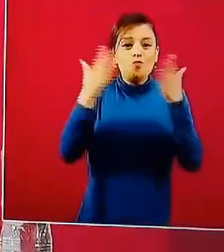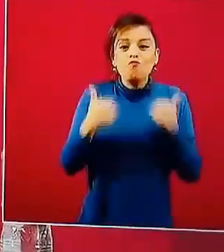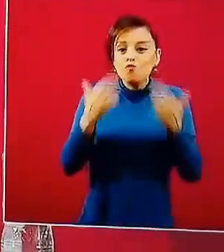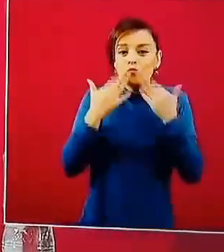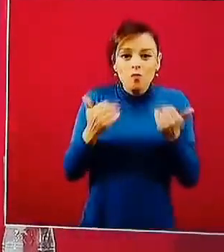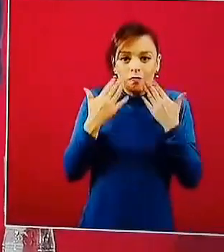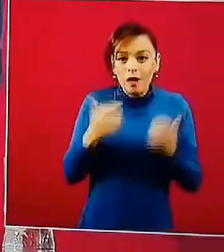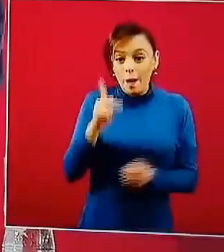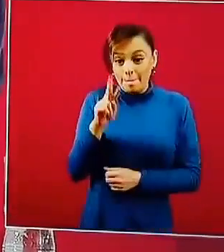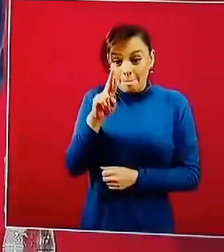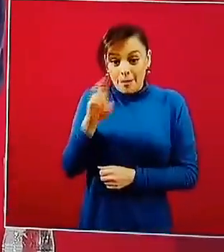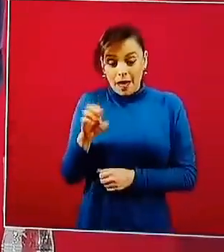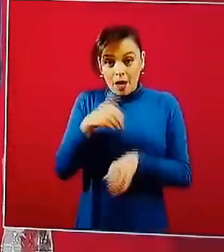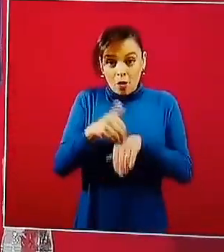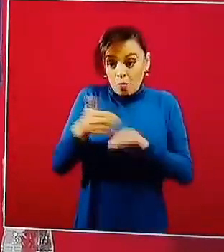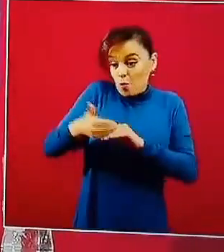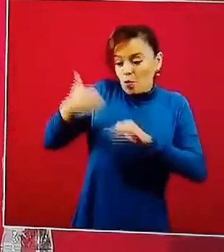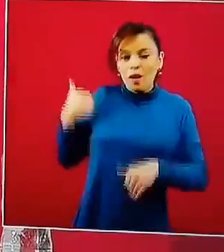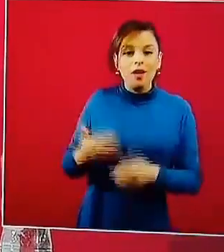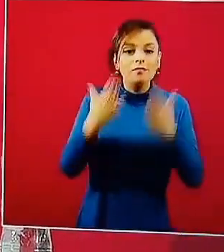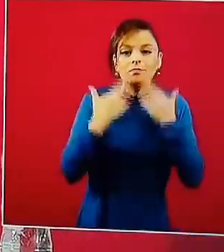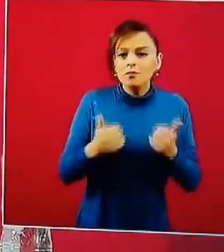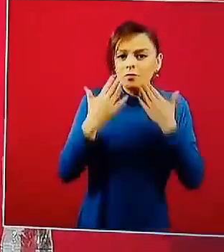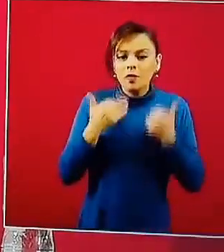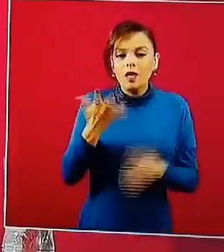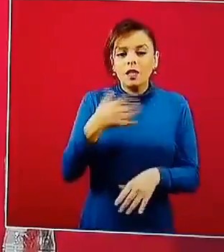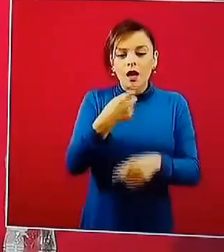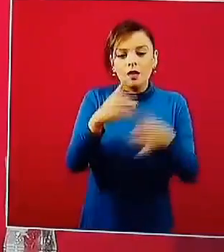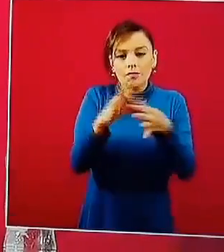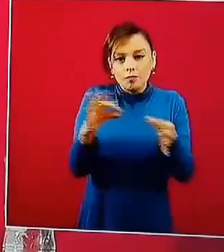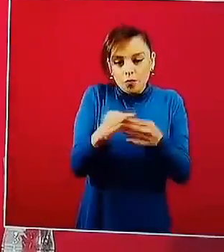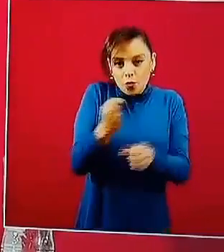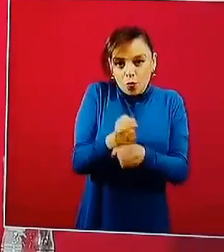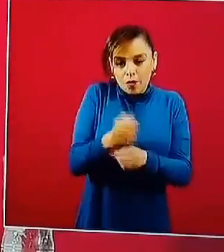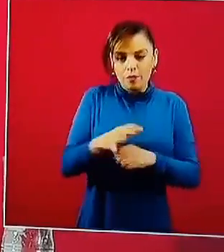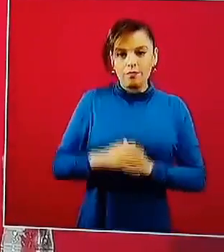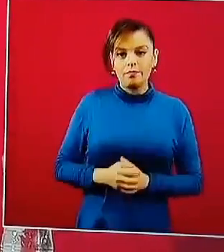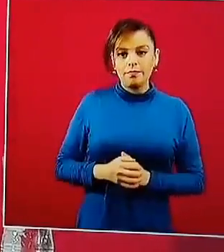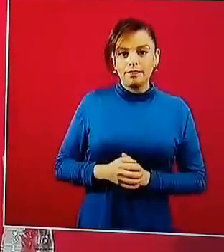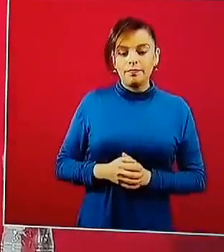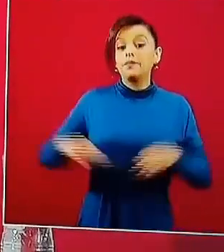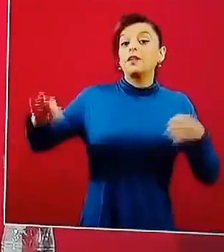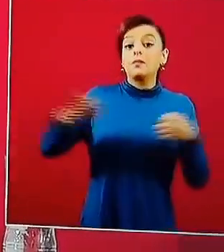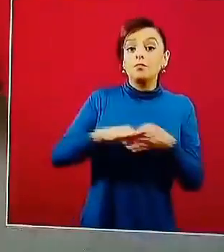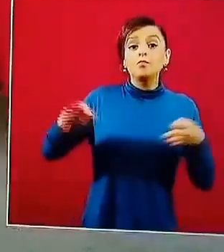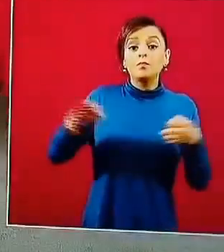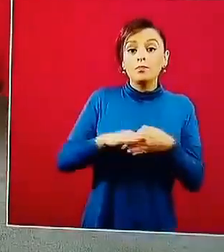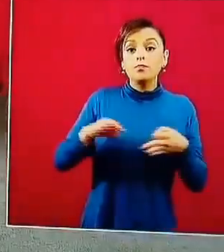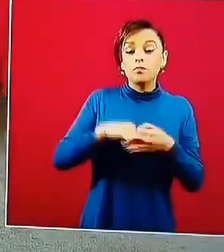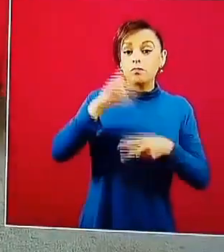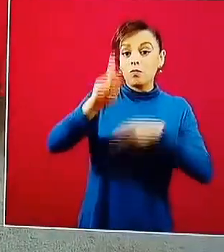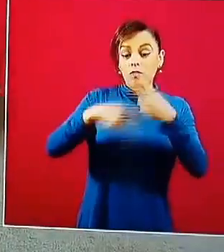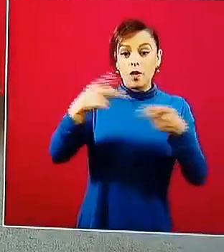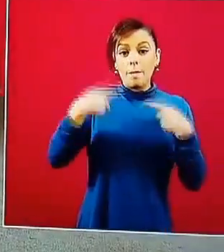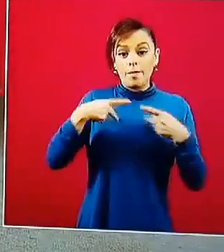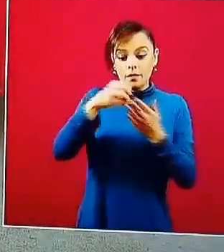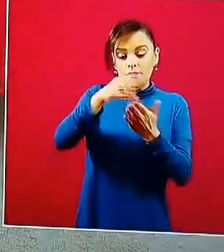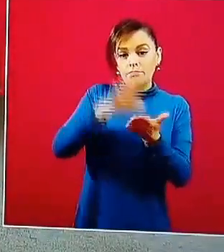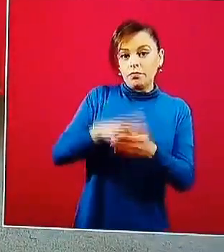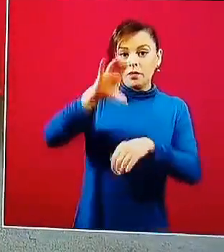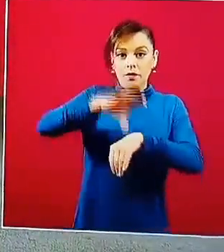prenúmero, se lo estoy explicando. De acuerdo a la frecuencia de consultas por enfermedad antiguamente